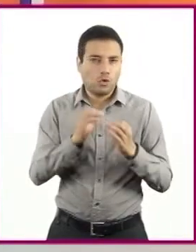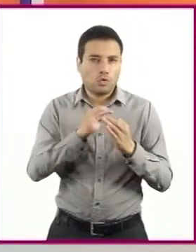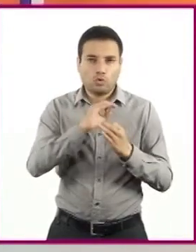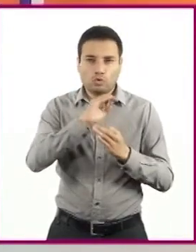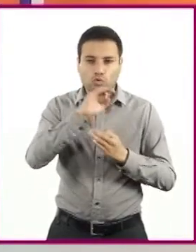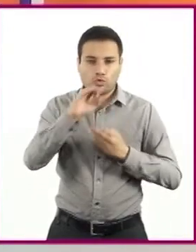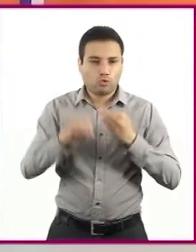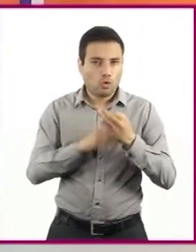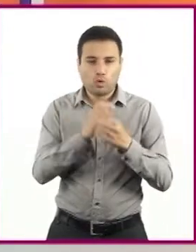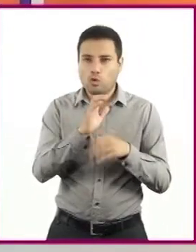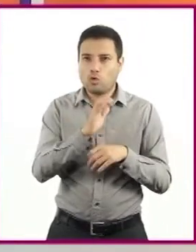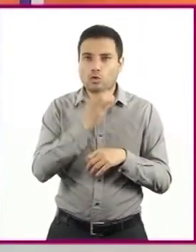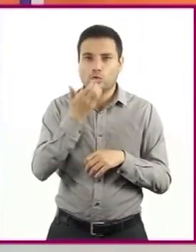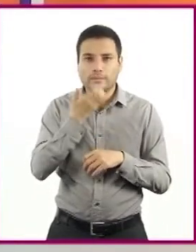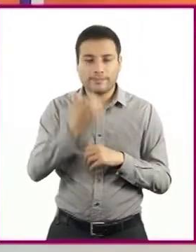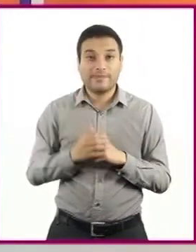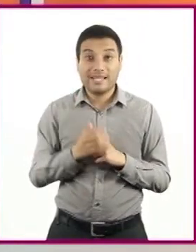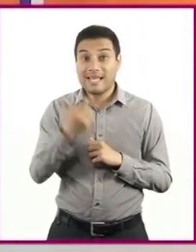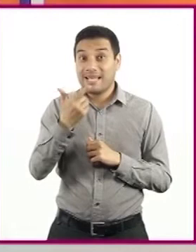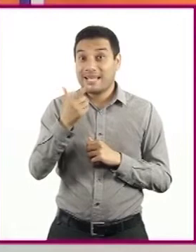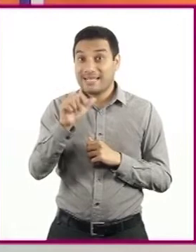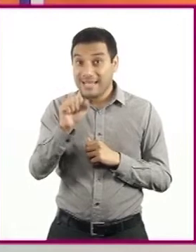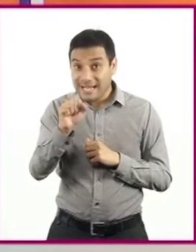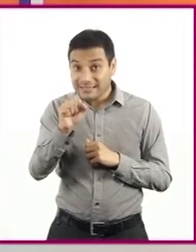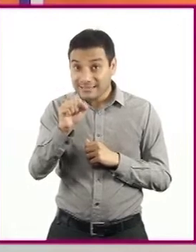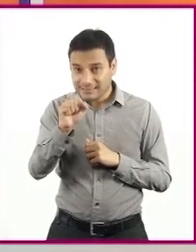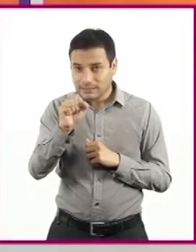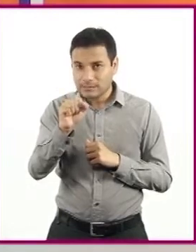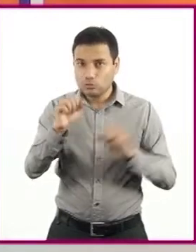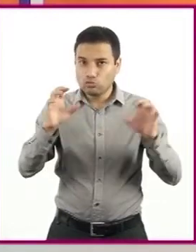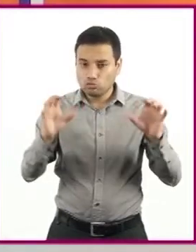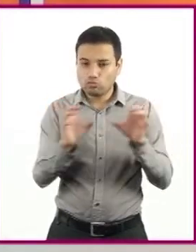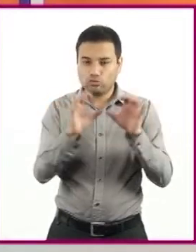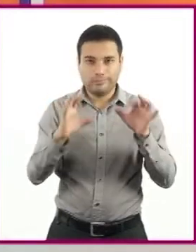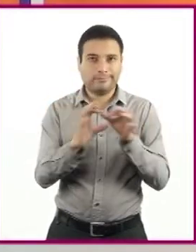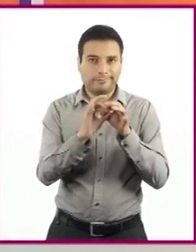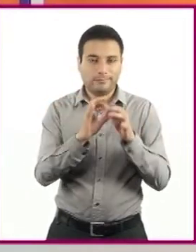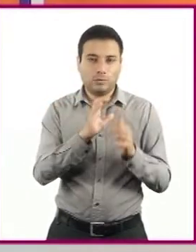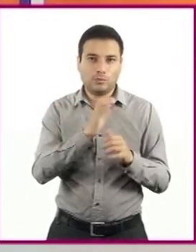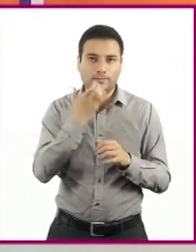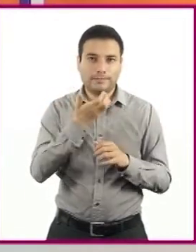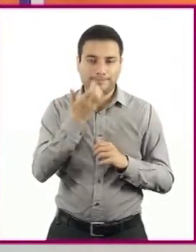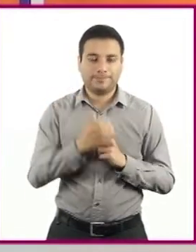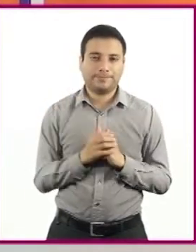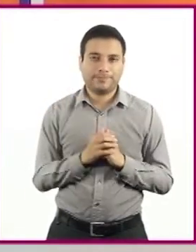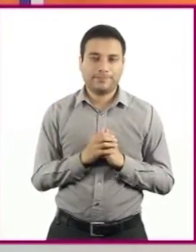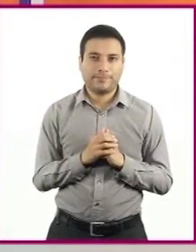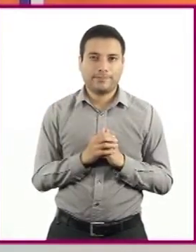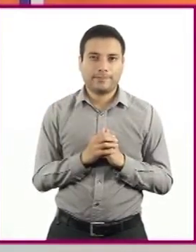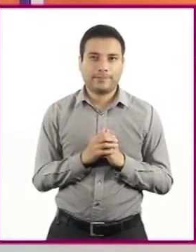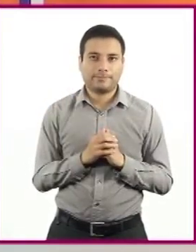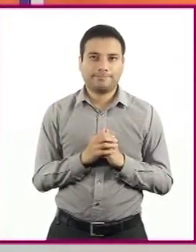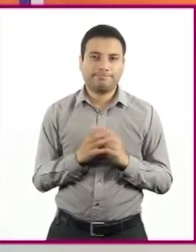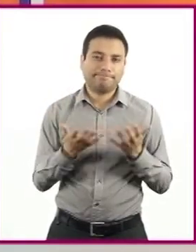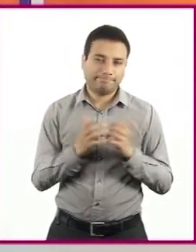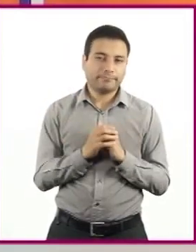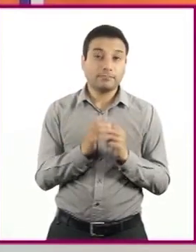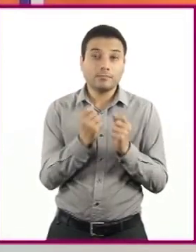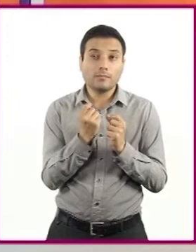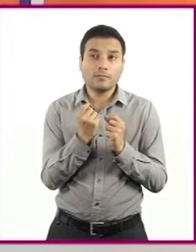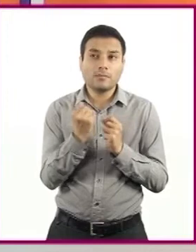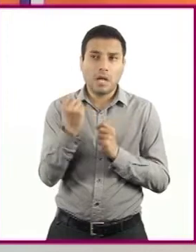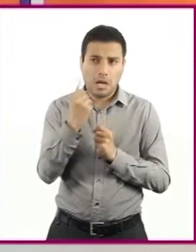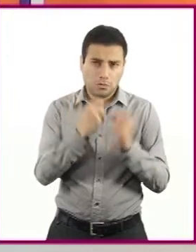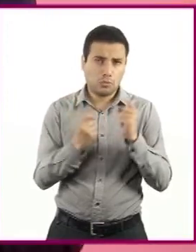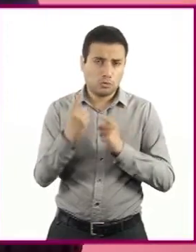electrónica del gas noble más cercano de la tabla periódica. Por propiedades propias de algunos elementos, y